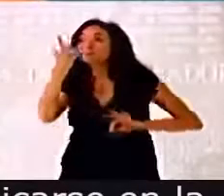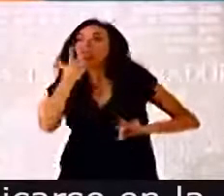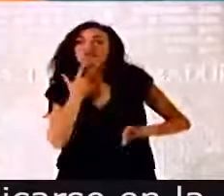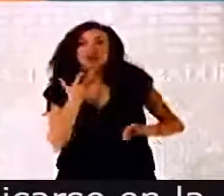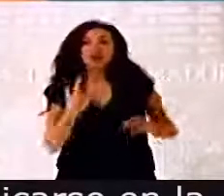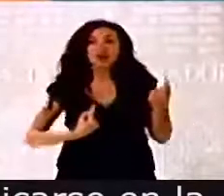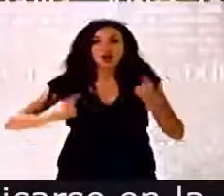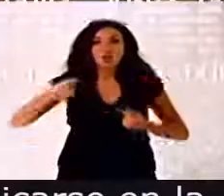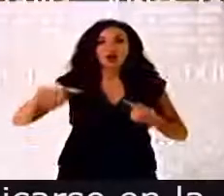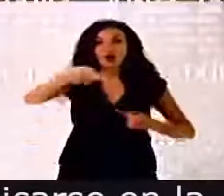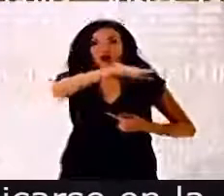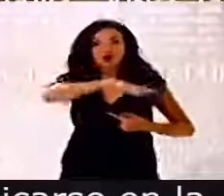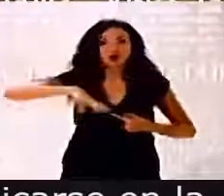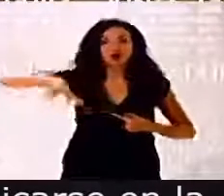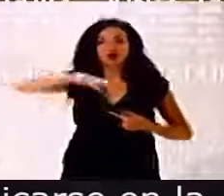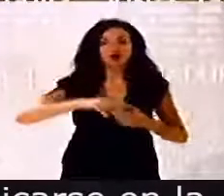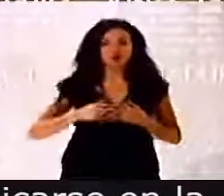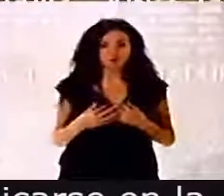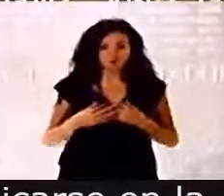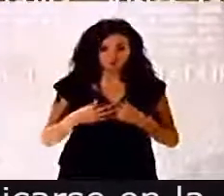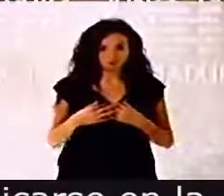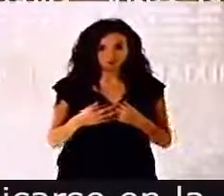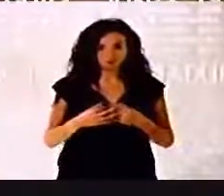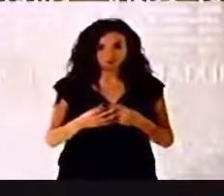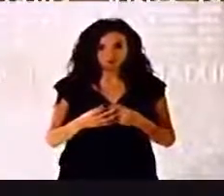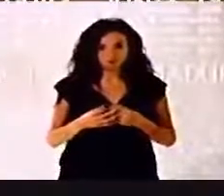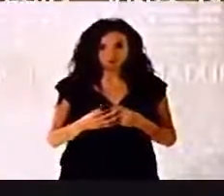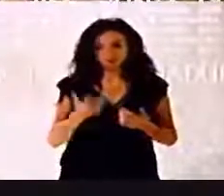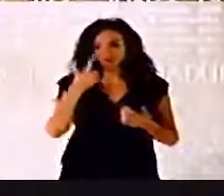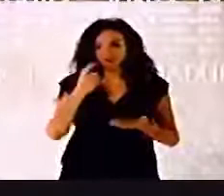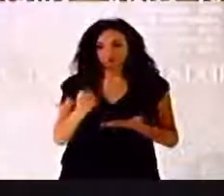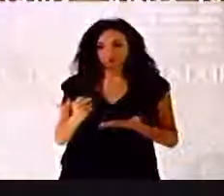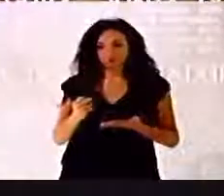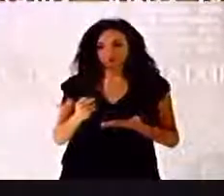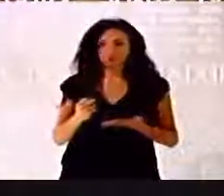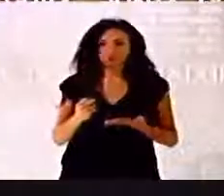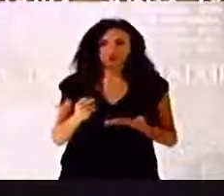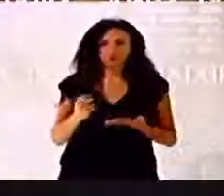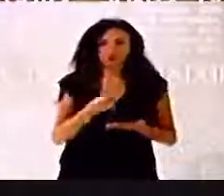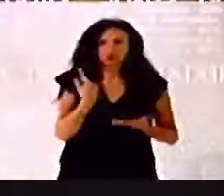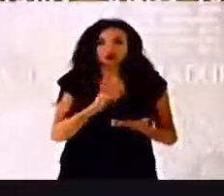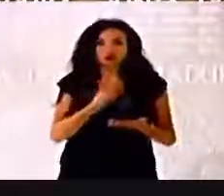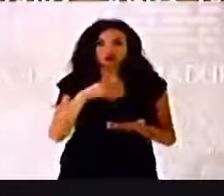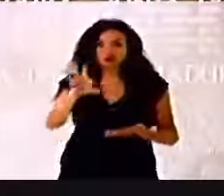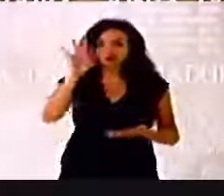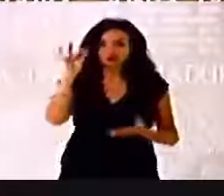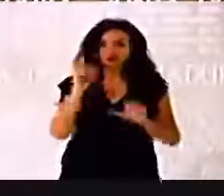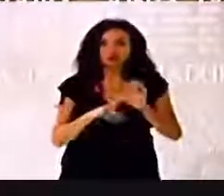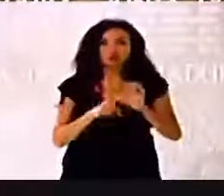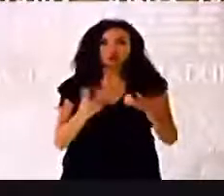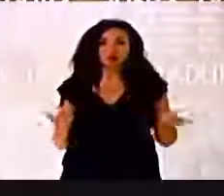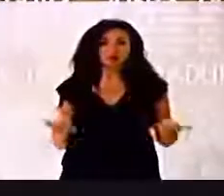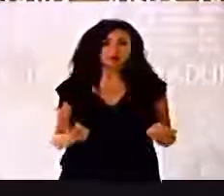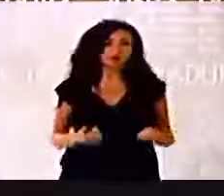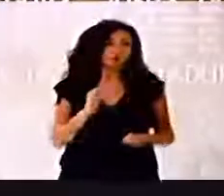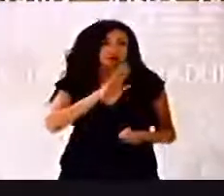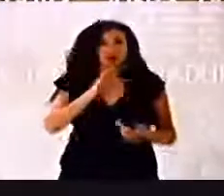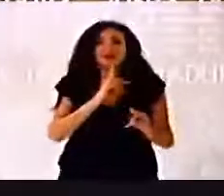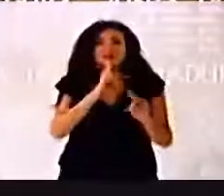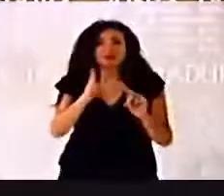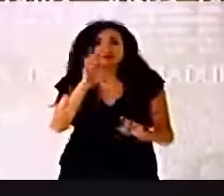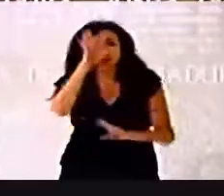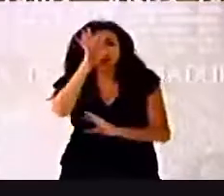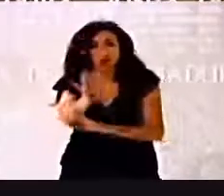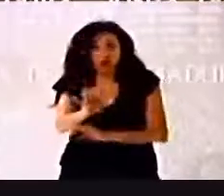este proyecto? Nuestra apuesta es Extremadura, ¿no? Me parece una respuesta obvia que huelga decirla,